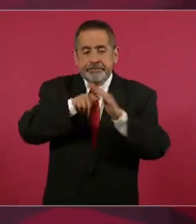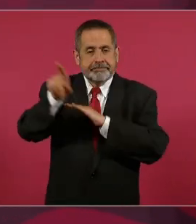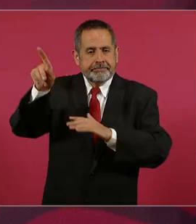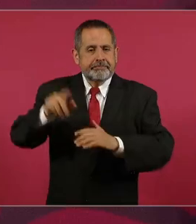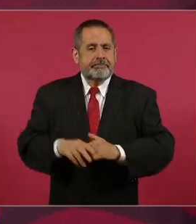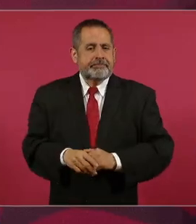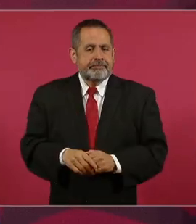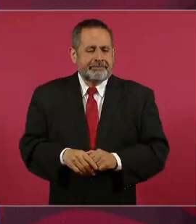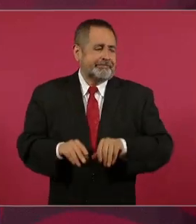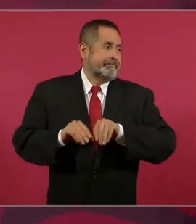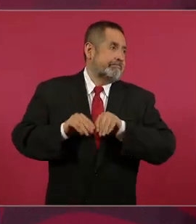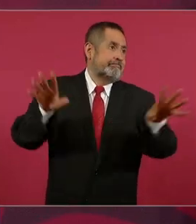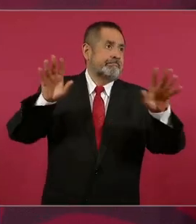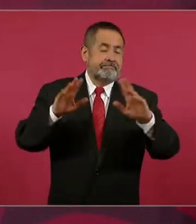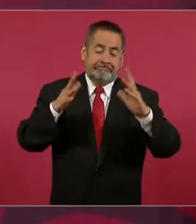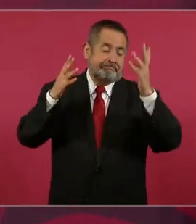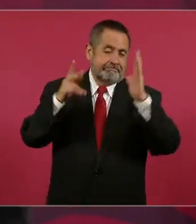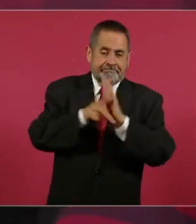fue la nota,